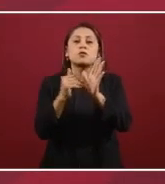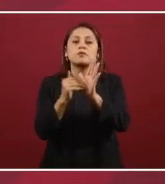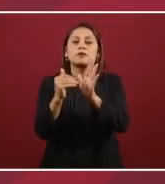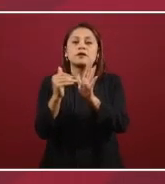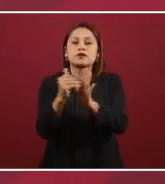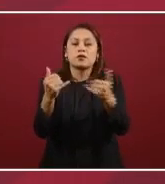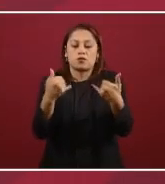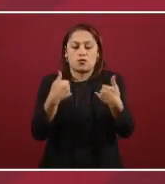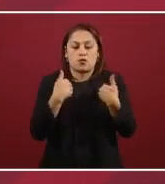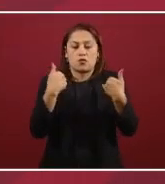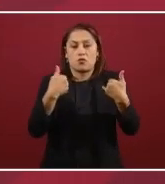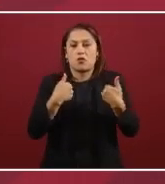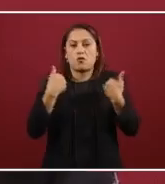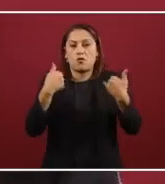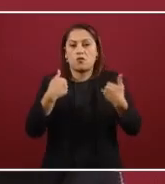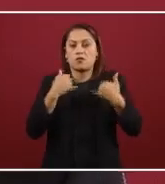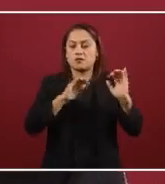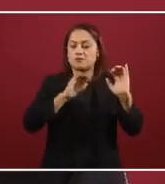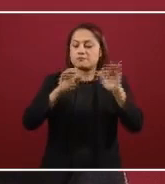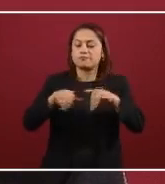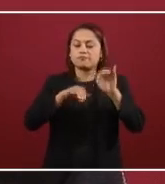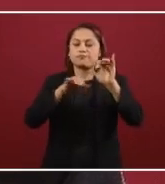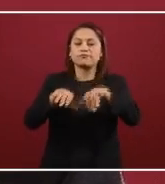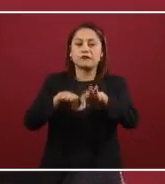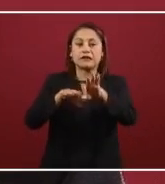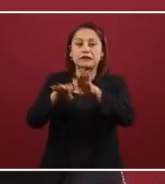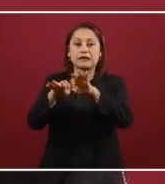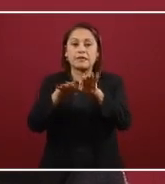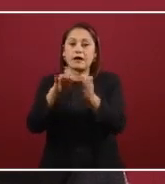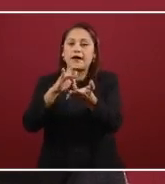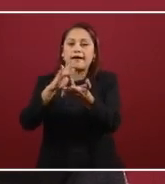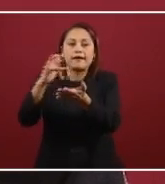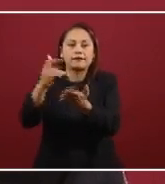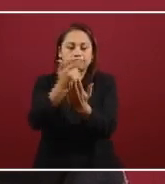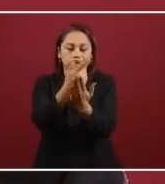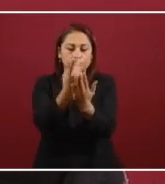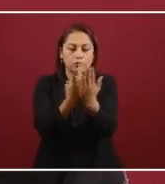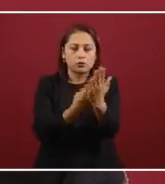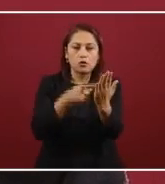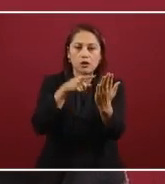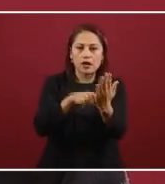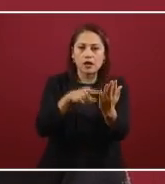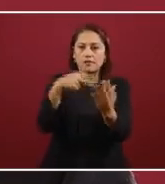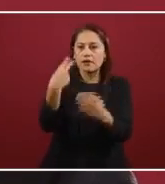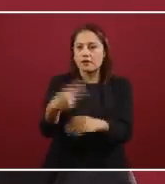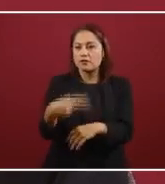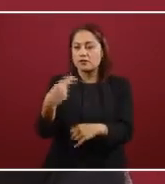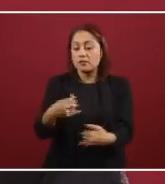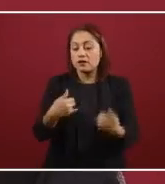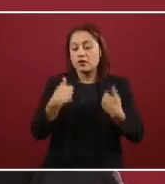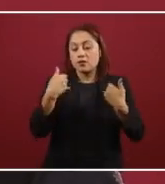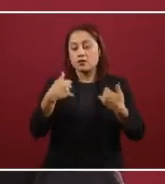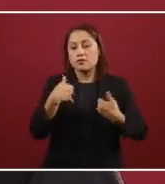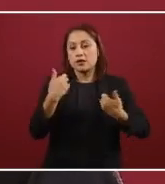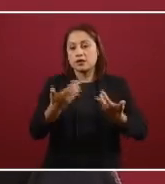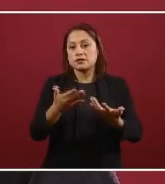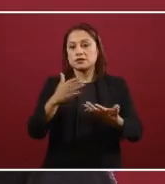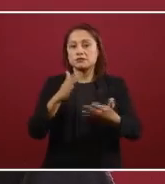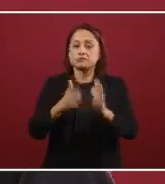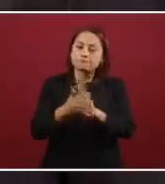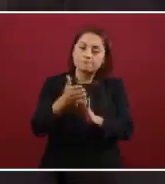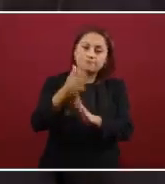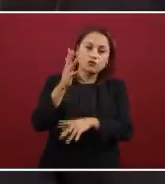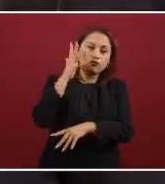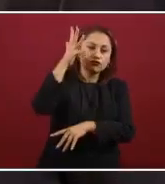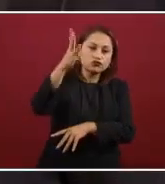trabajando en el programa Jóvenes Construyendo el Futuro. Y hay opciones de